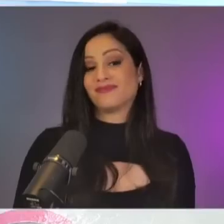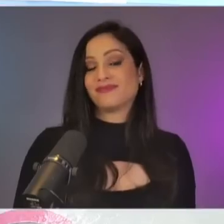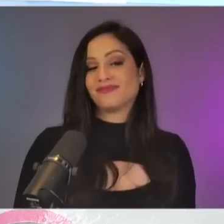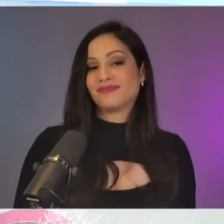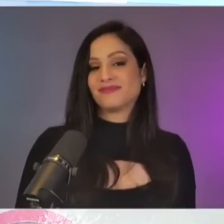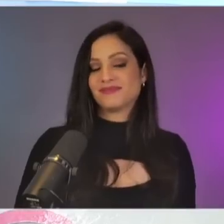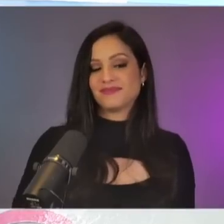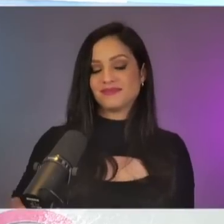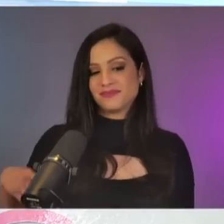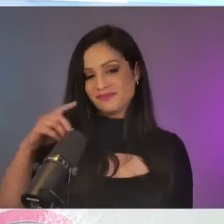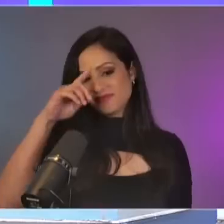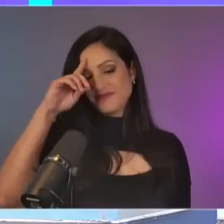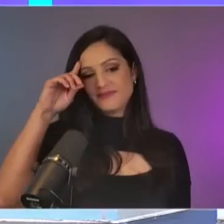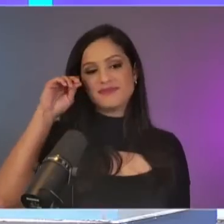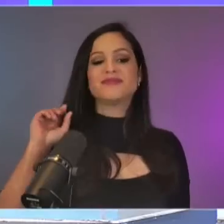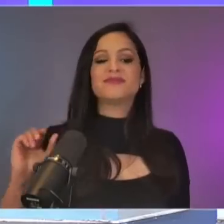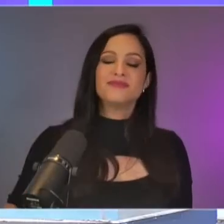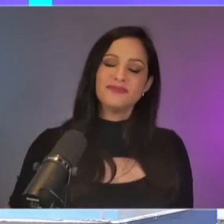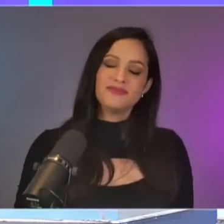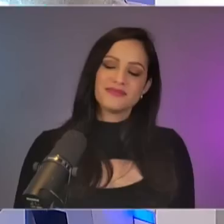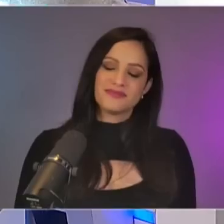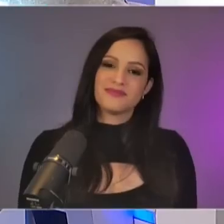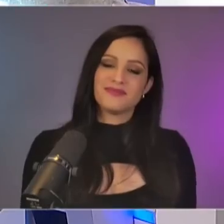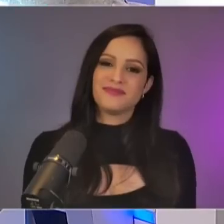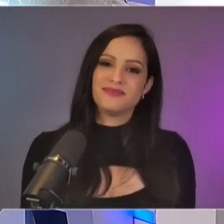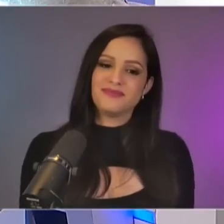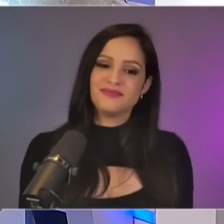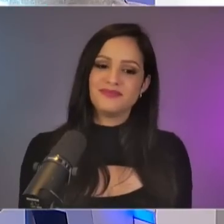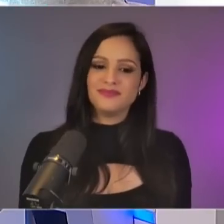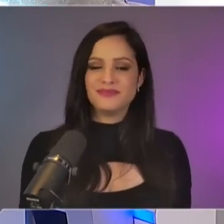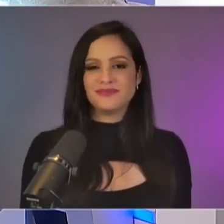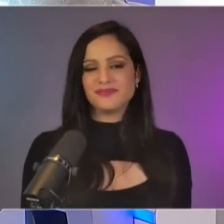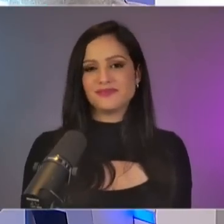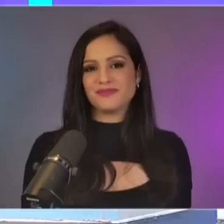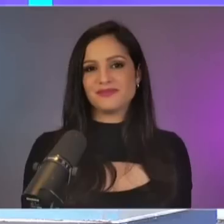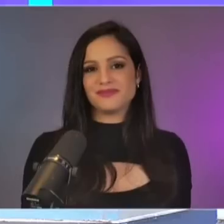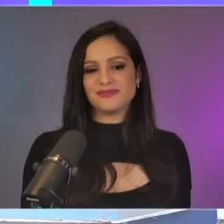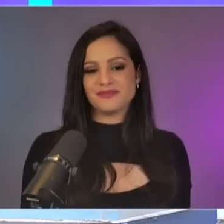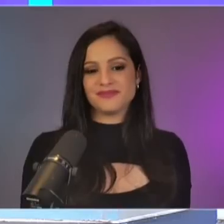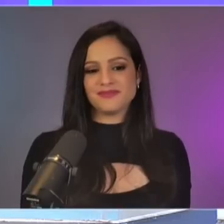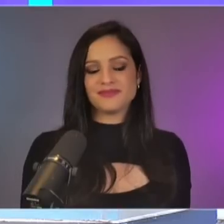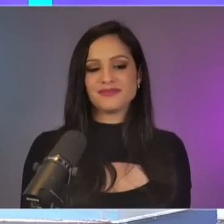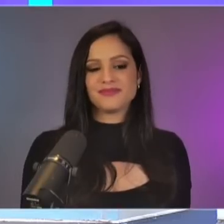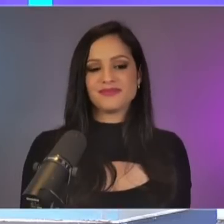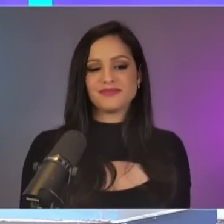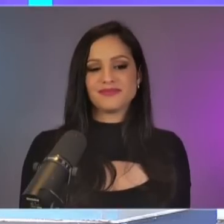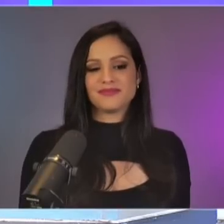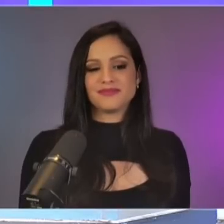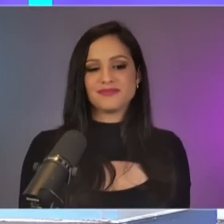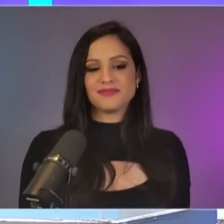yo creo que es de los más populares hoy el que hizo cirugía plástica o medicina estética o dermatología está